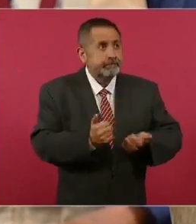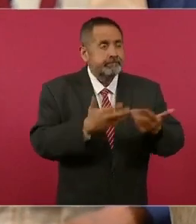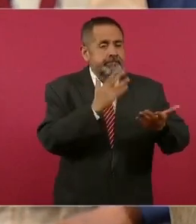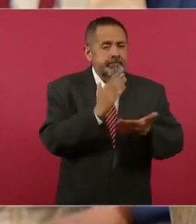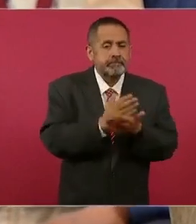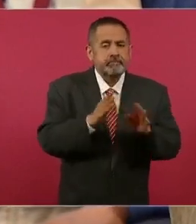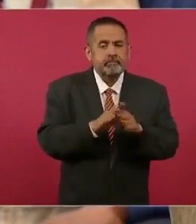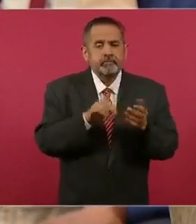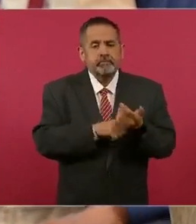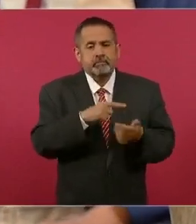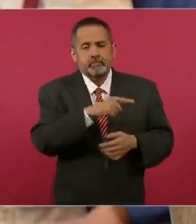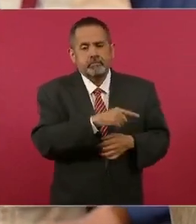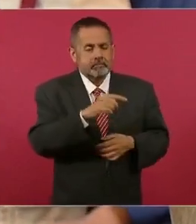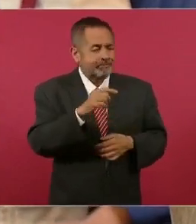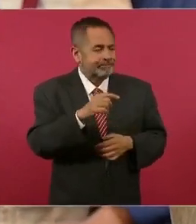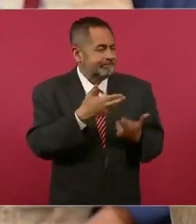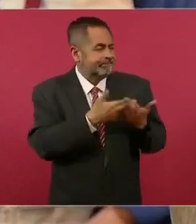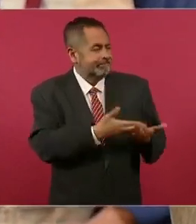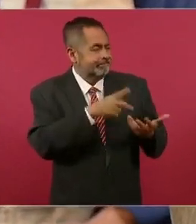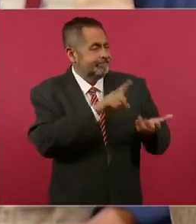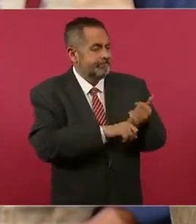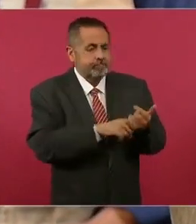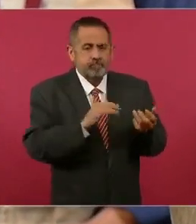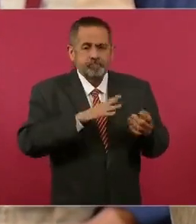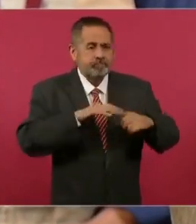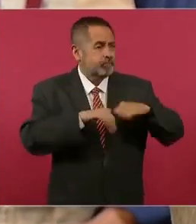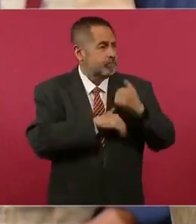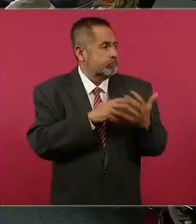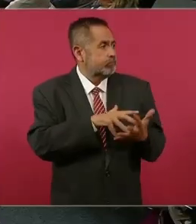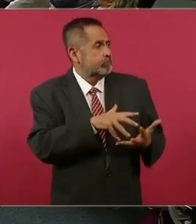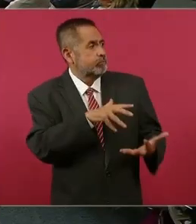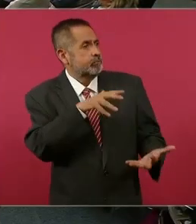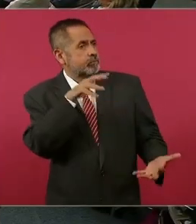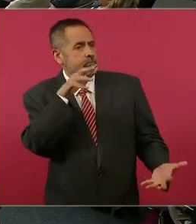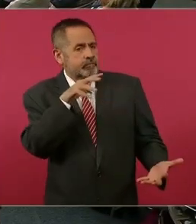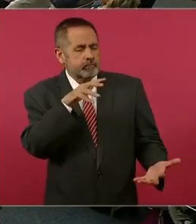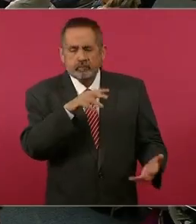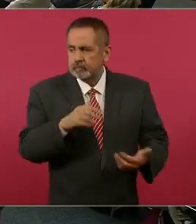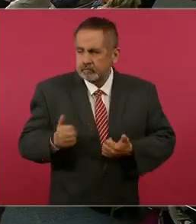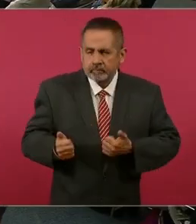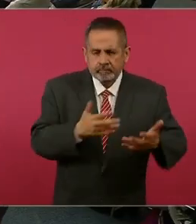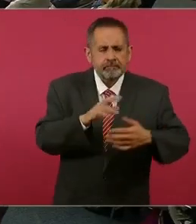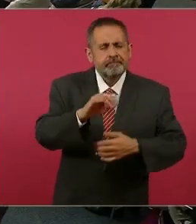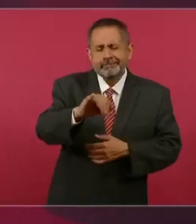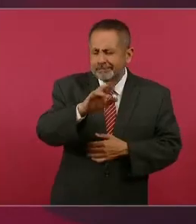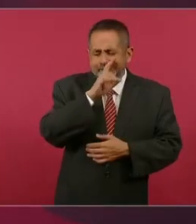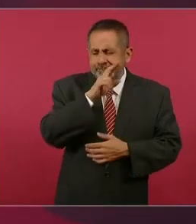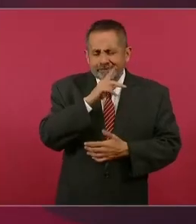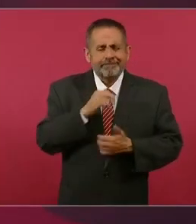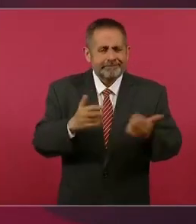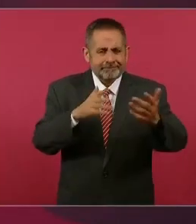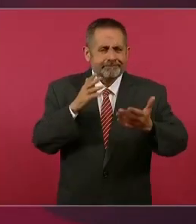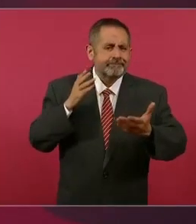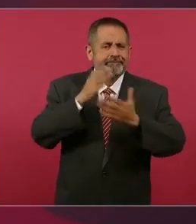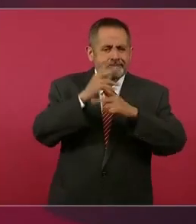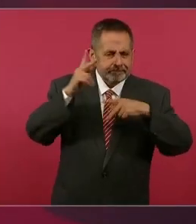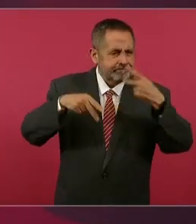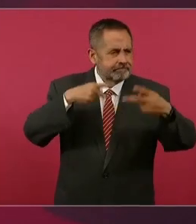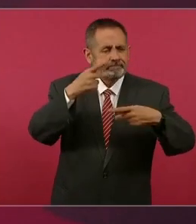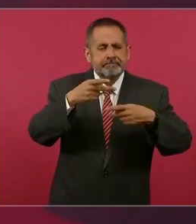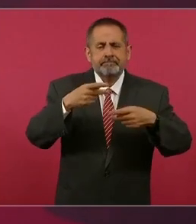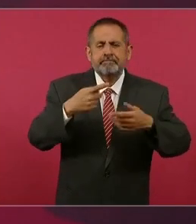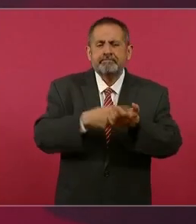Sal es este tema de la salmuera, porque no tienen una capacidad finita para estar guardando Sí, pero vamos a ir y vamos